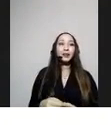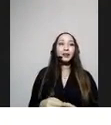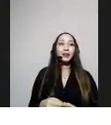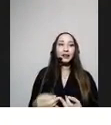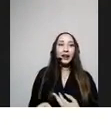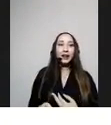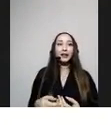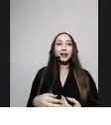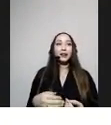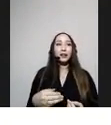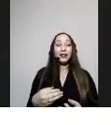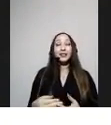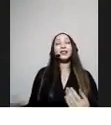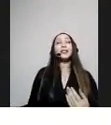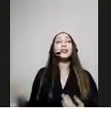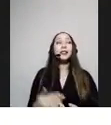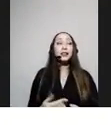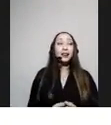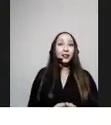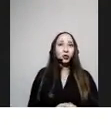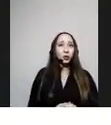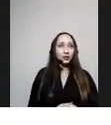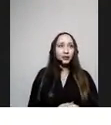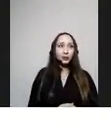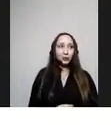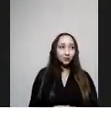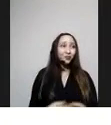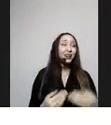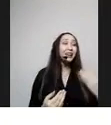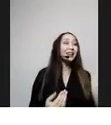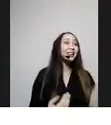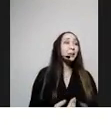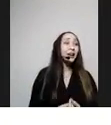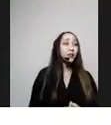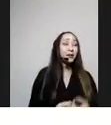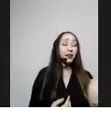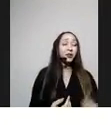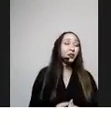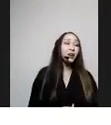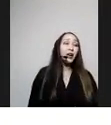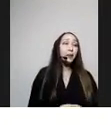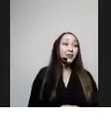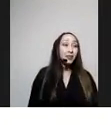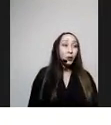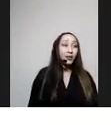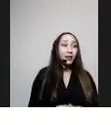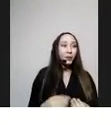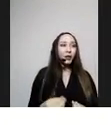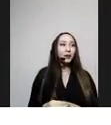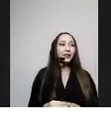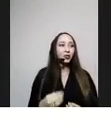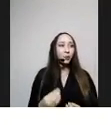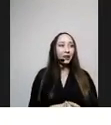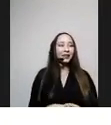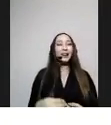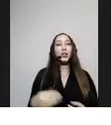hacer yoga, meditar y descansar sin tener que dejar sus recintos. La cadena Marriott capacita a sus gentes en programas